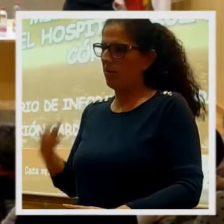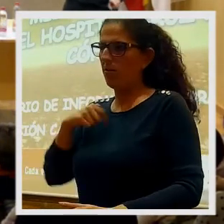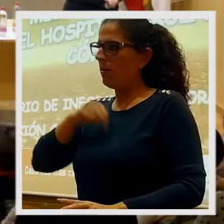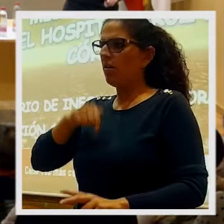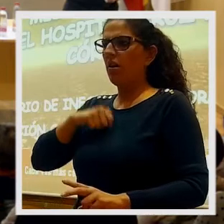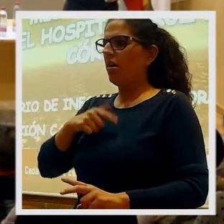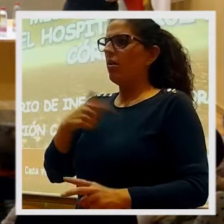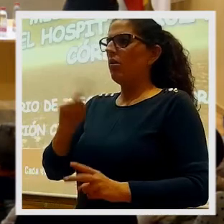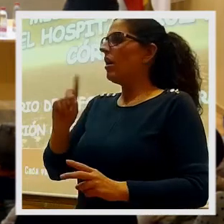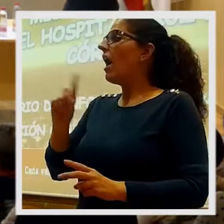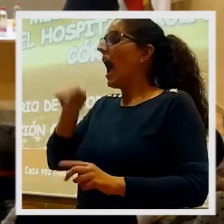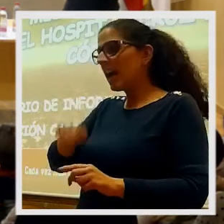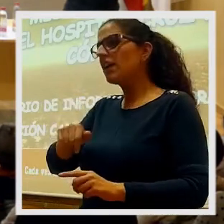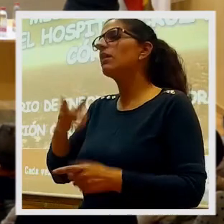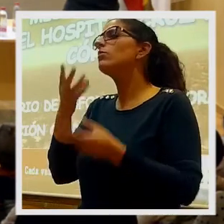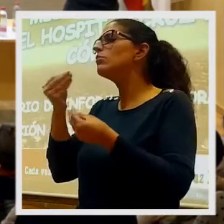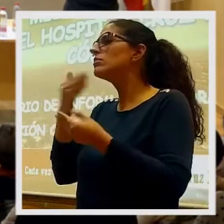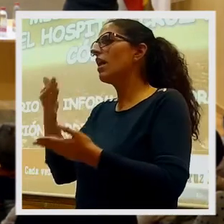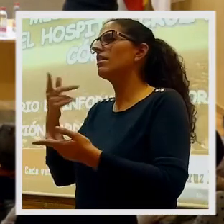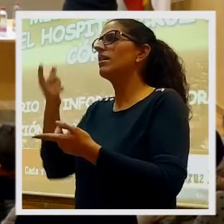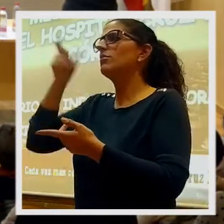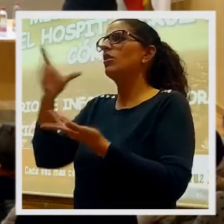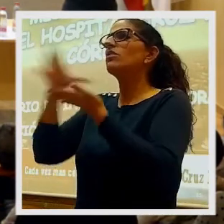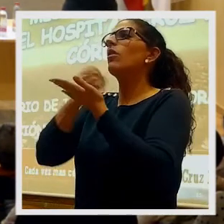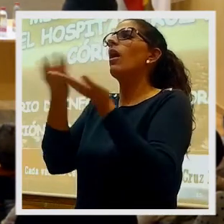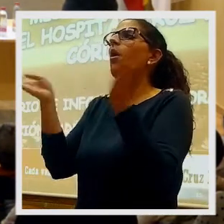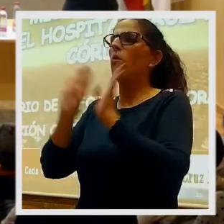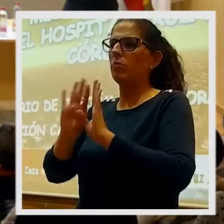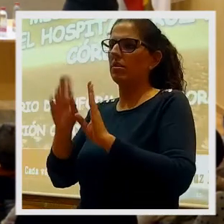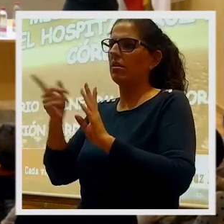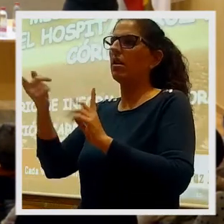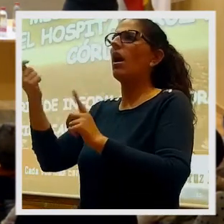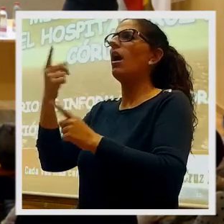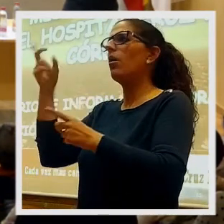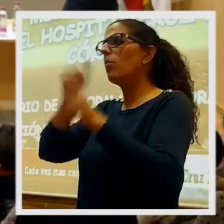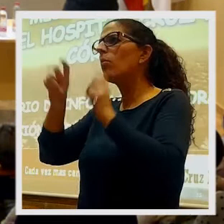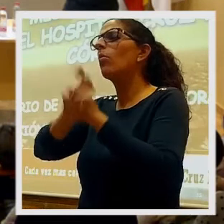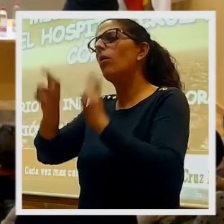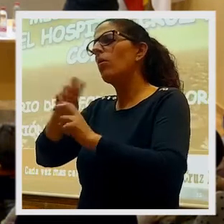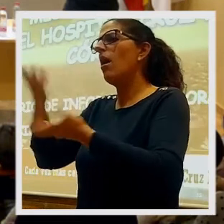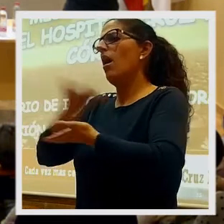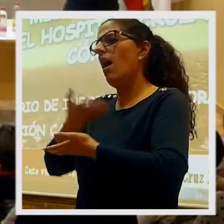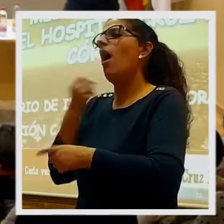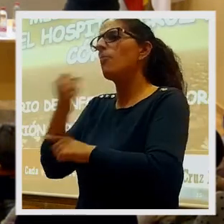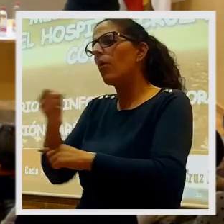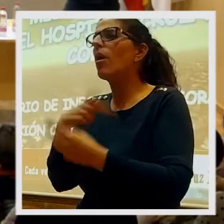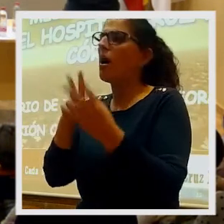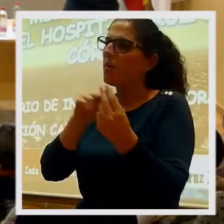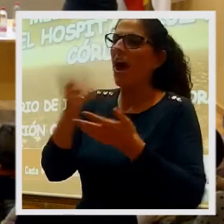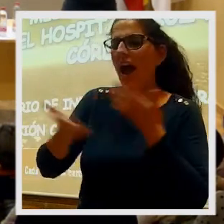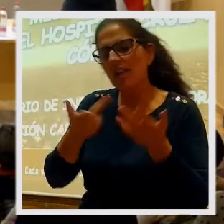tengo que poner un 11 al personal de la UCI. Porque a pesar del trabajazo que tienen, siempre tenían una palabra agradable o 5 minutos